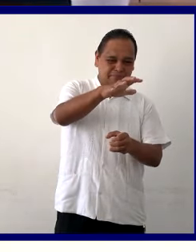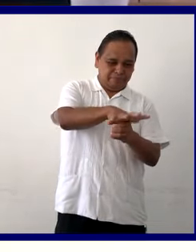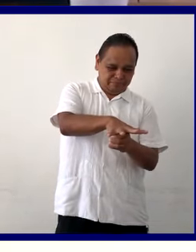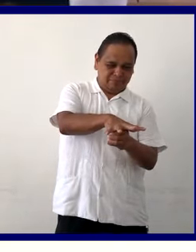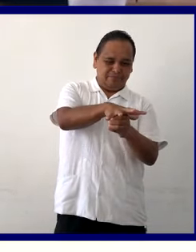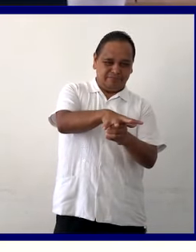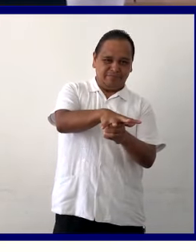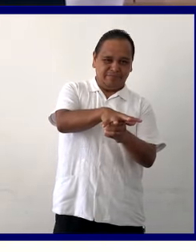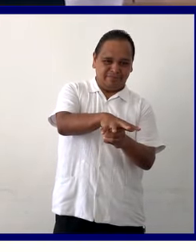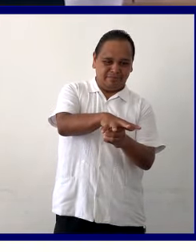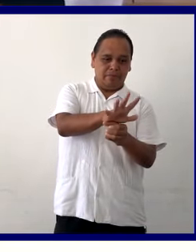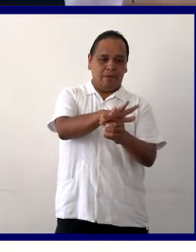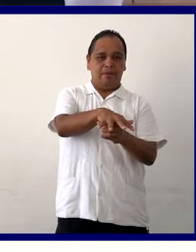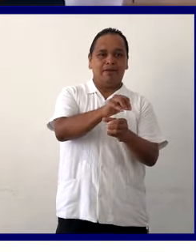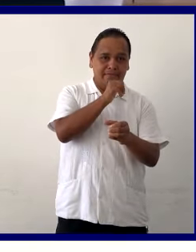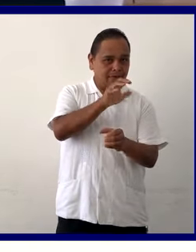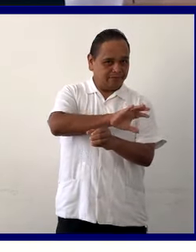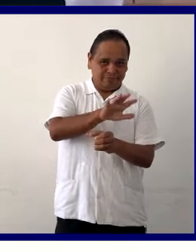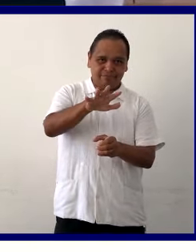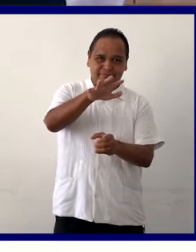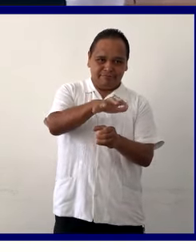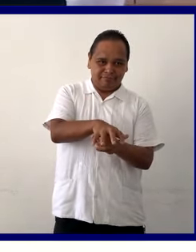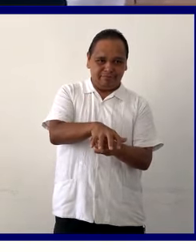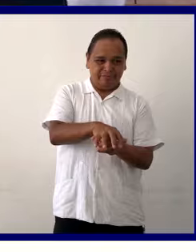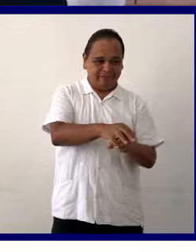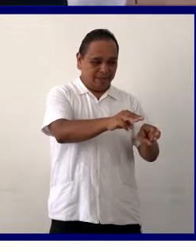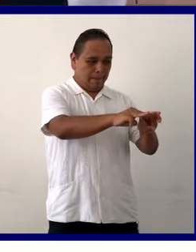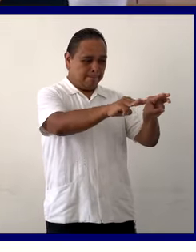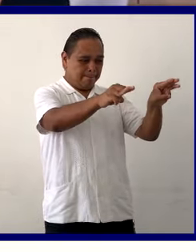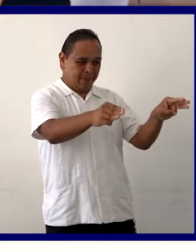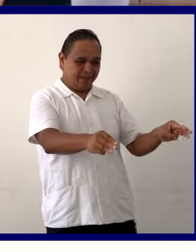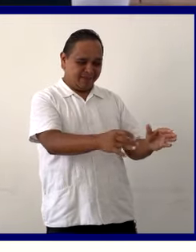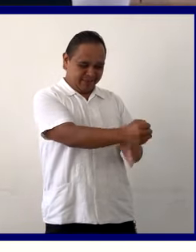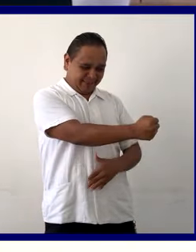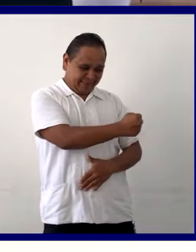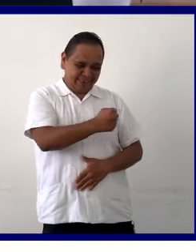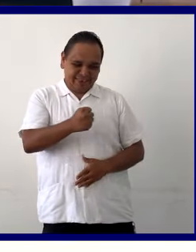se levante la tapa, y ahora sí, a meterlo en microondas.